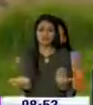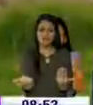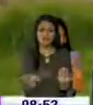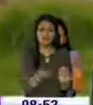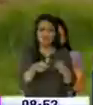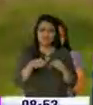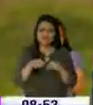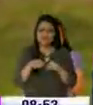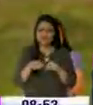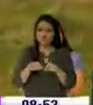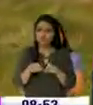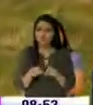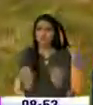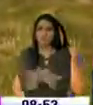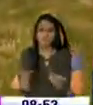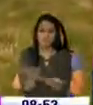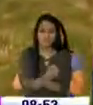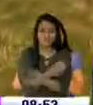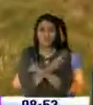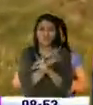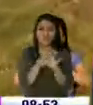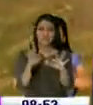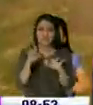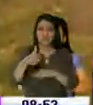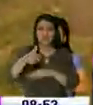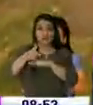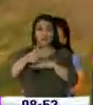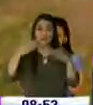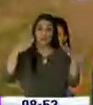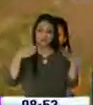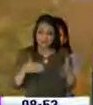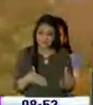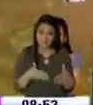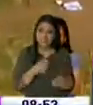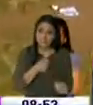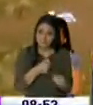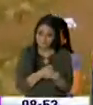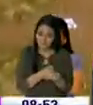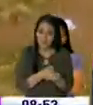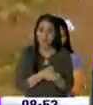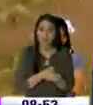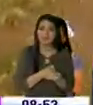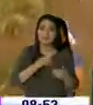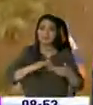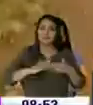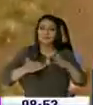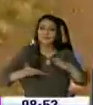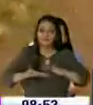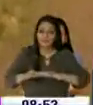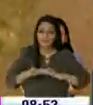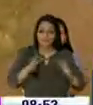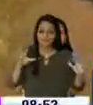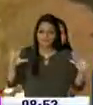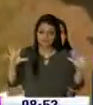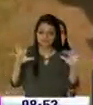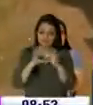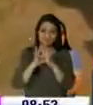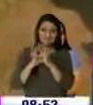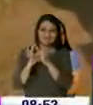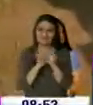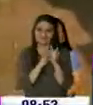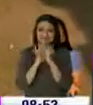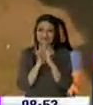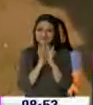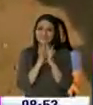se retiró la basura. Nosotros como autoridades estamos prestos para atender, fortalecer esta relación